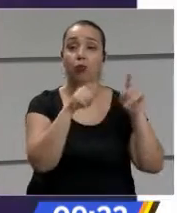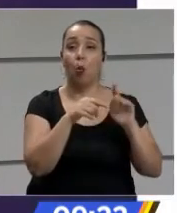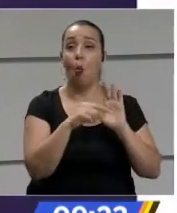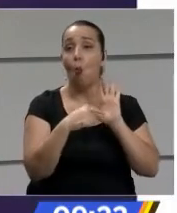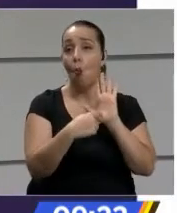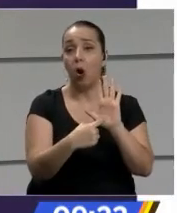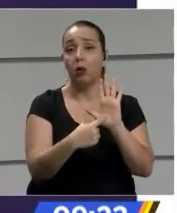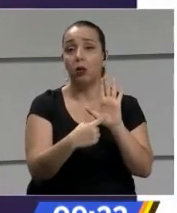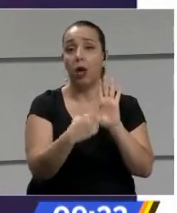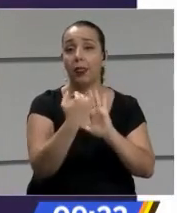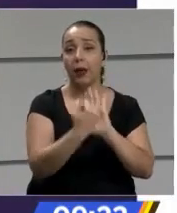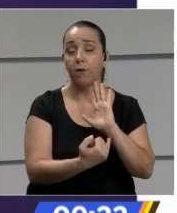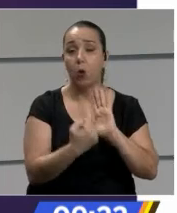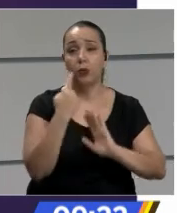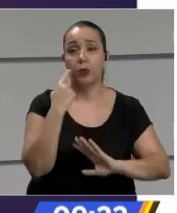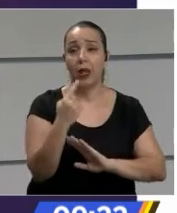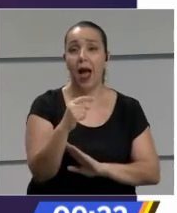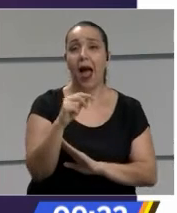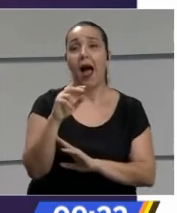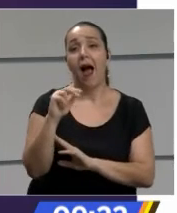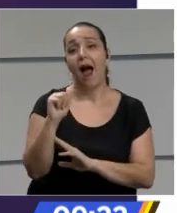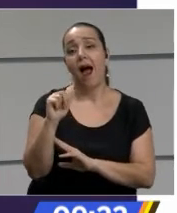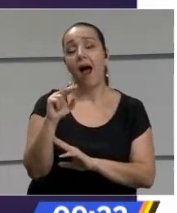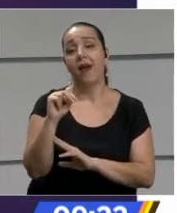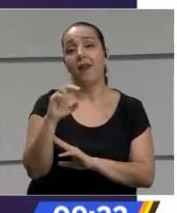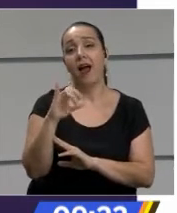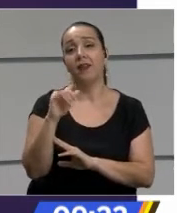Y, ok, para poder